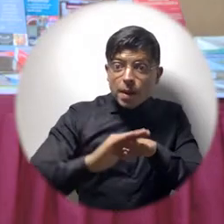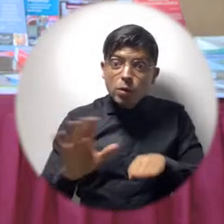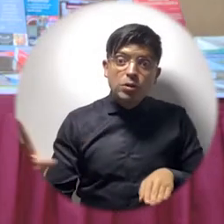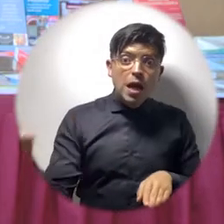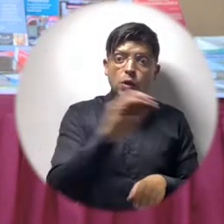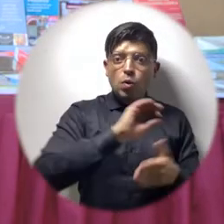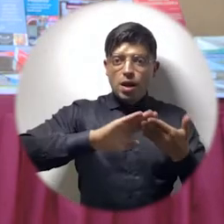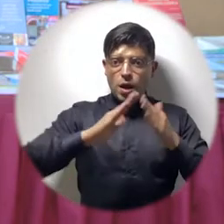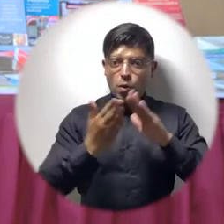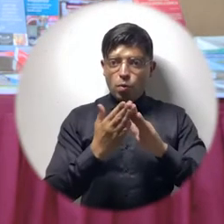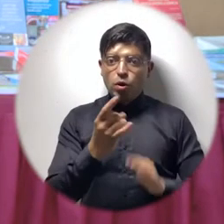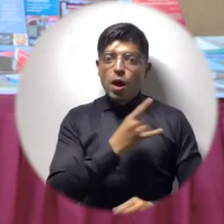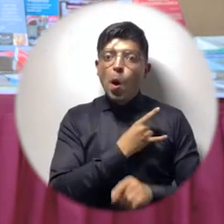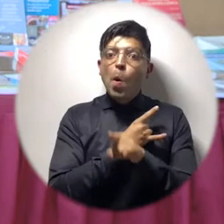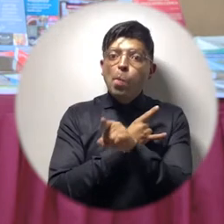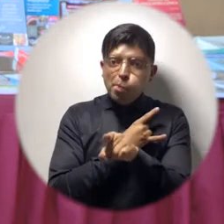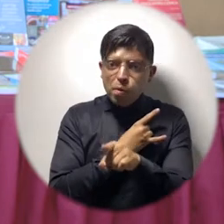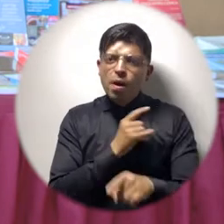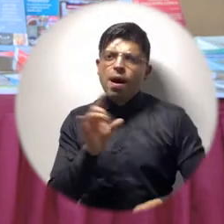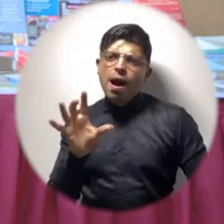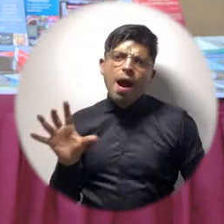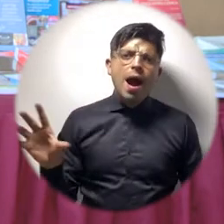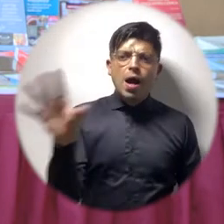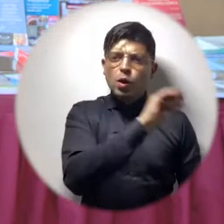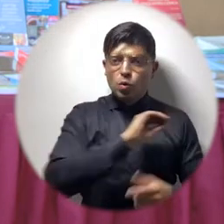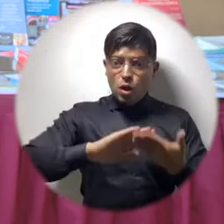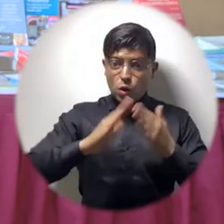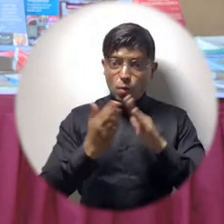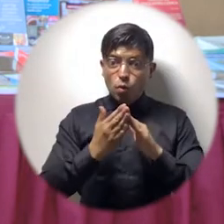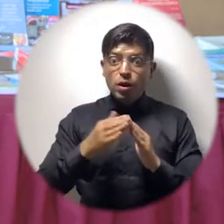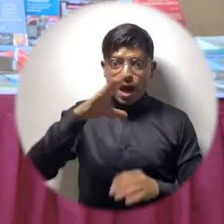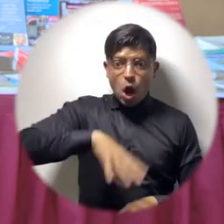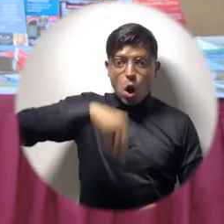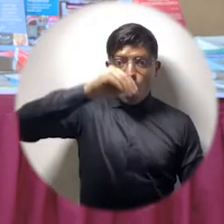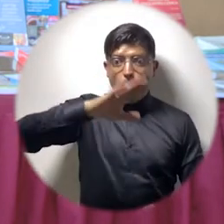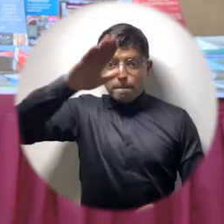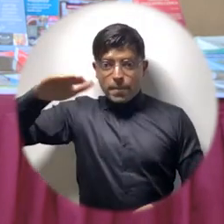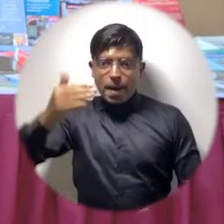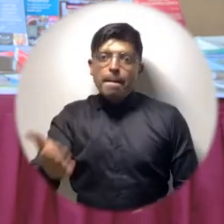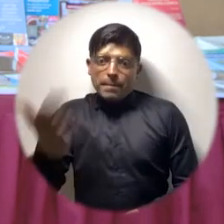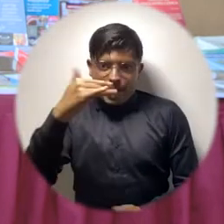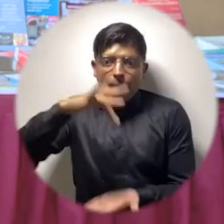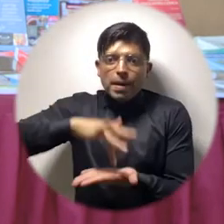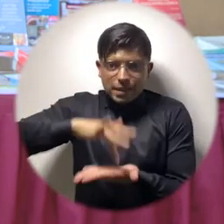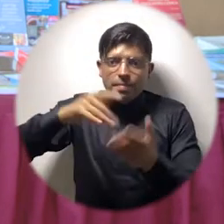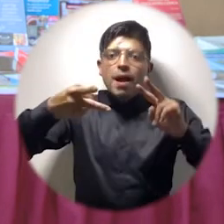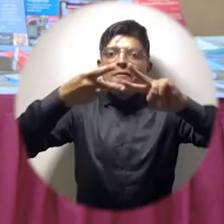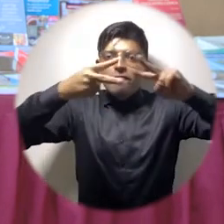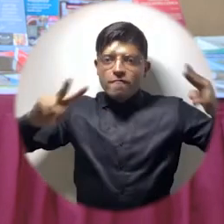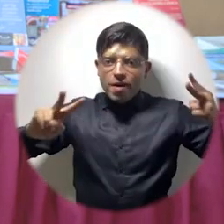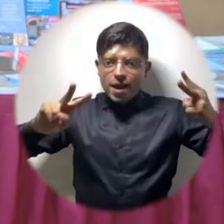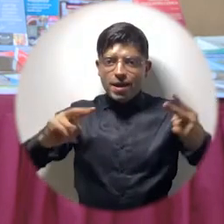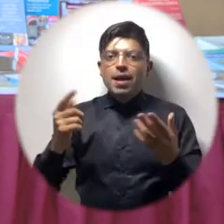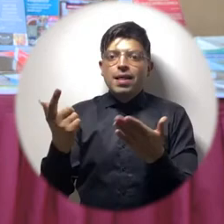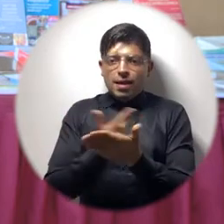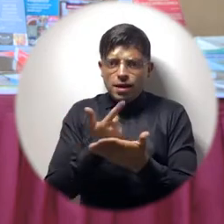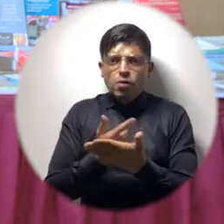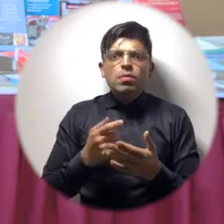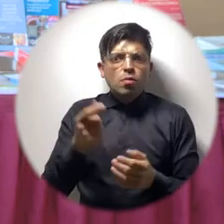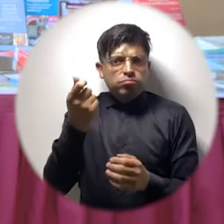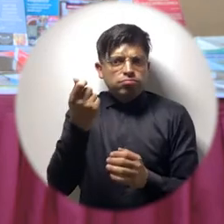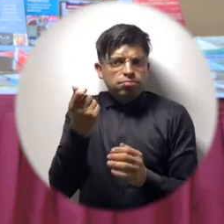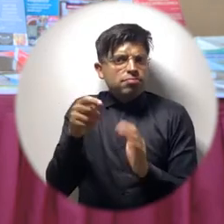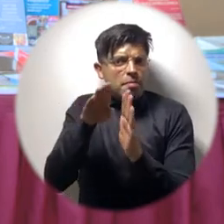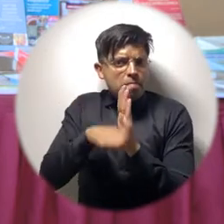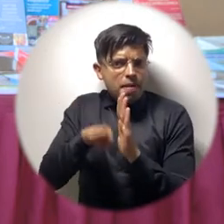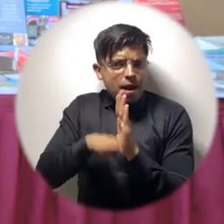toda la comunidad universitaria y a toda la comunidad del Magdalena a que participen aquí en la Feria del Libro. Vamos a tener